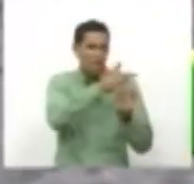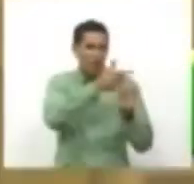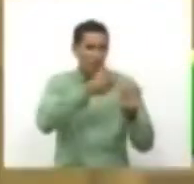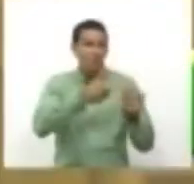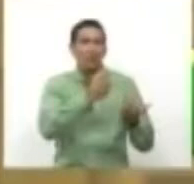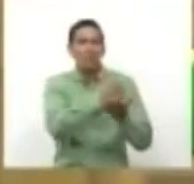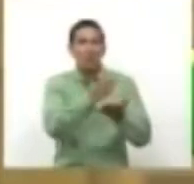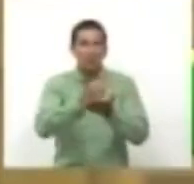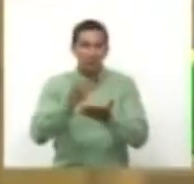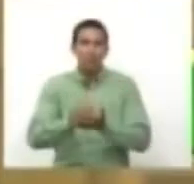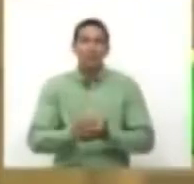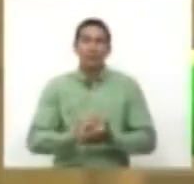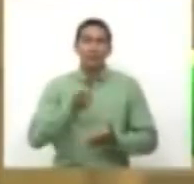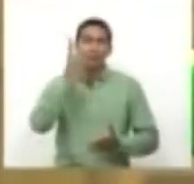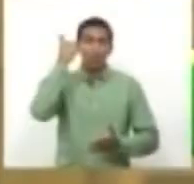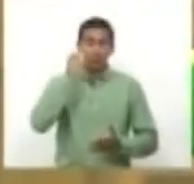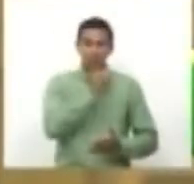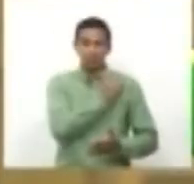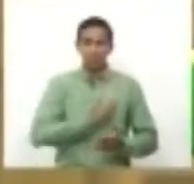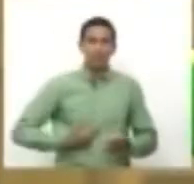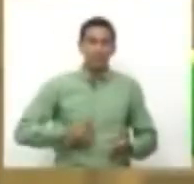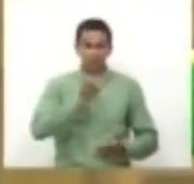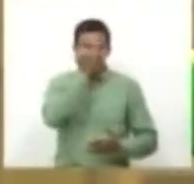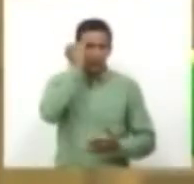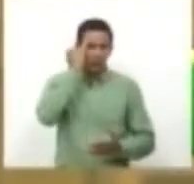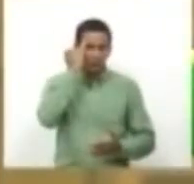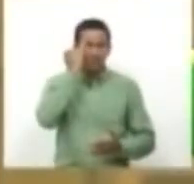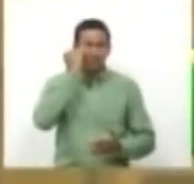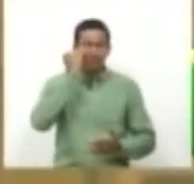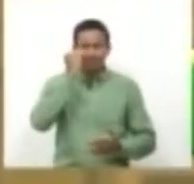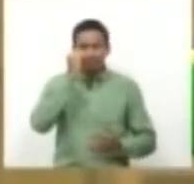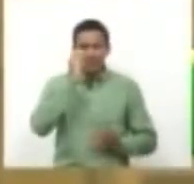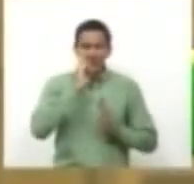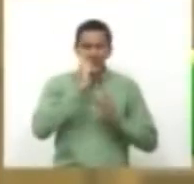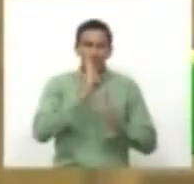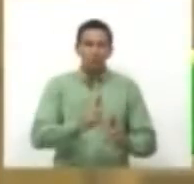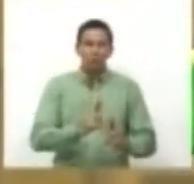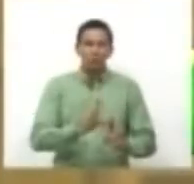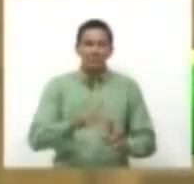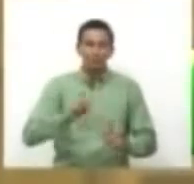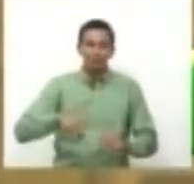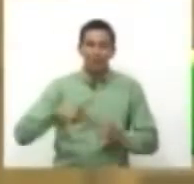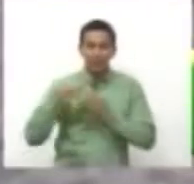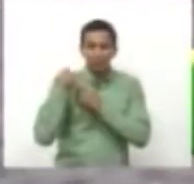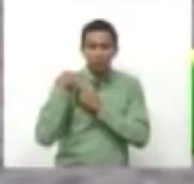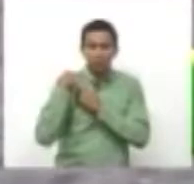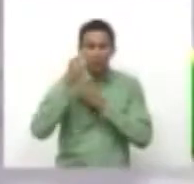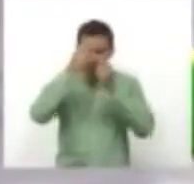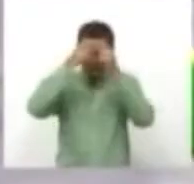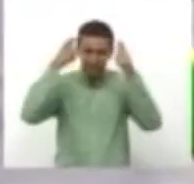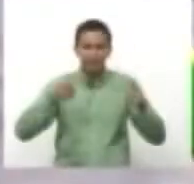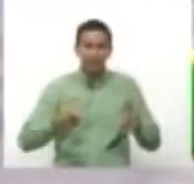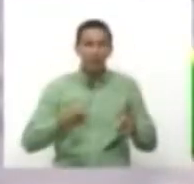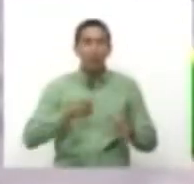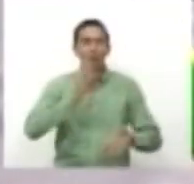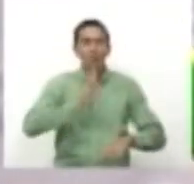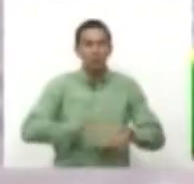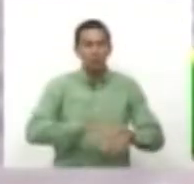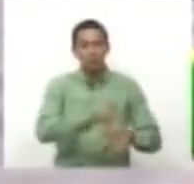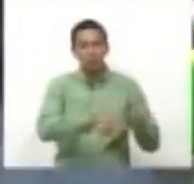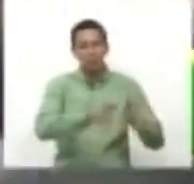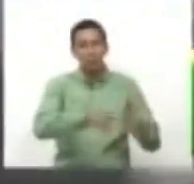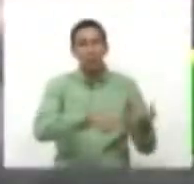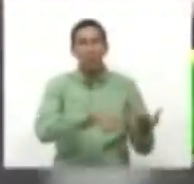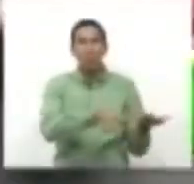Justamente ayer, el presidente Juan Manuel Santos reconoció públicamente la responsabilidad del Estado en estas muertes y se